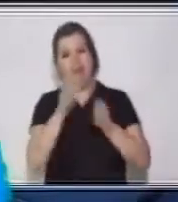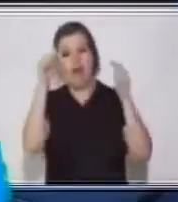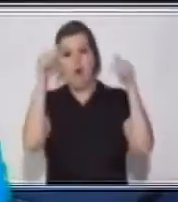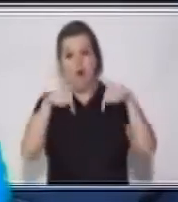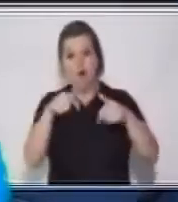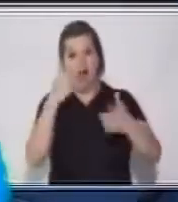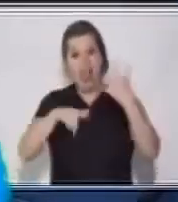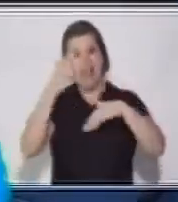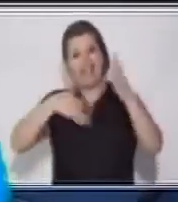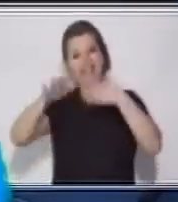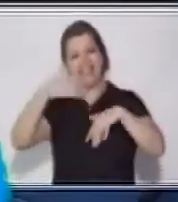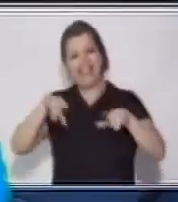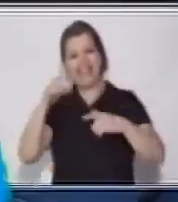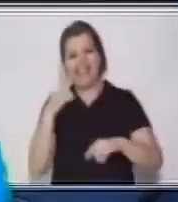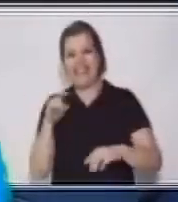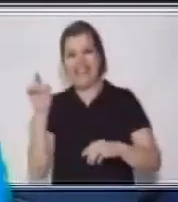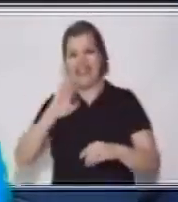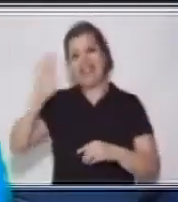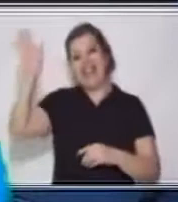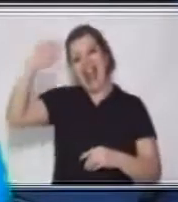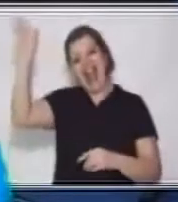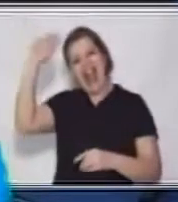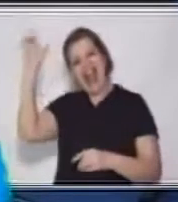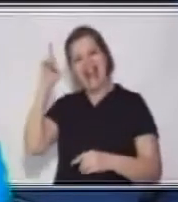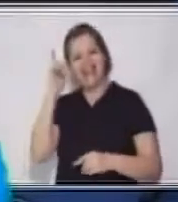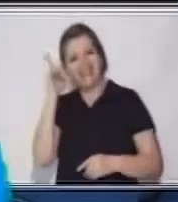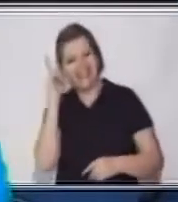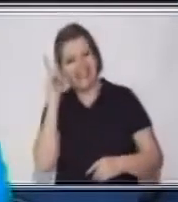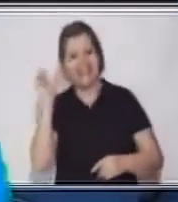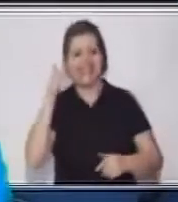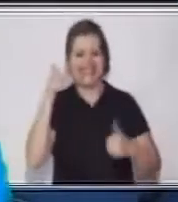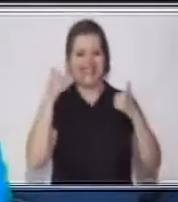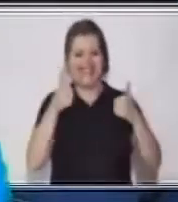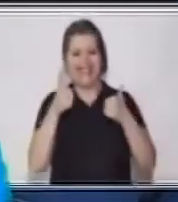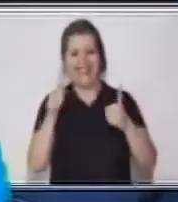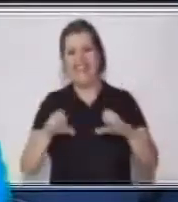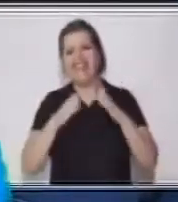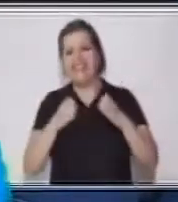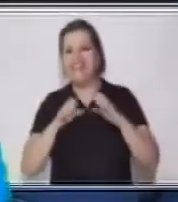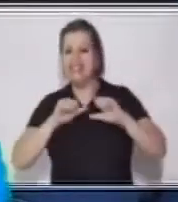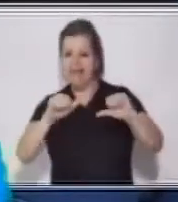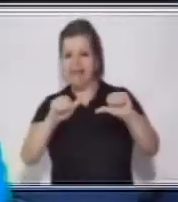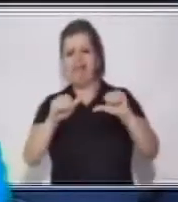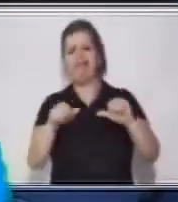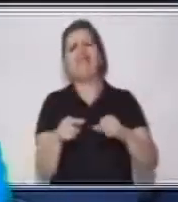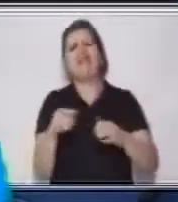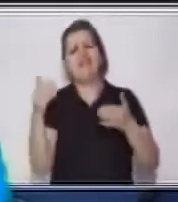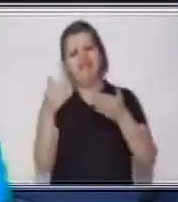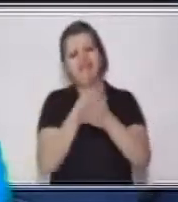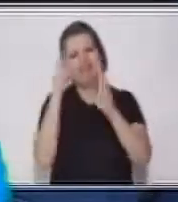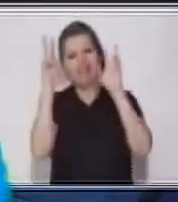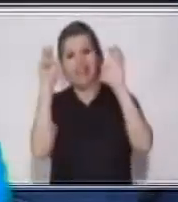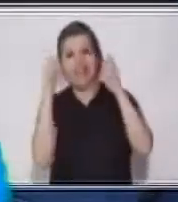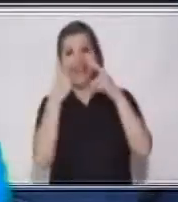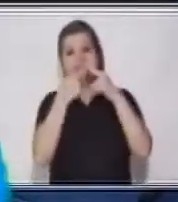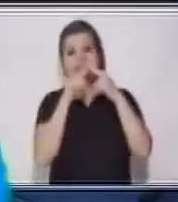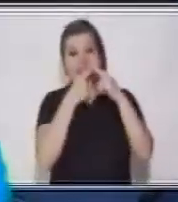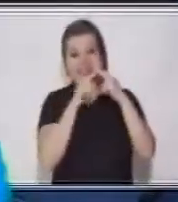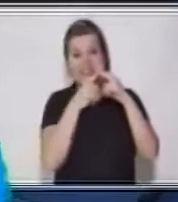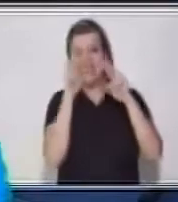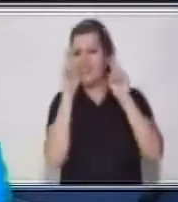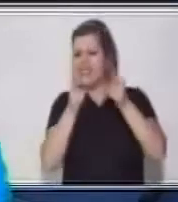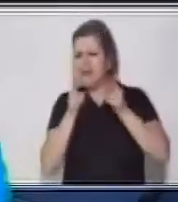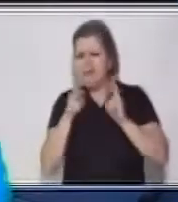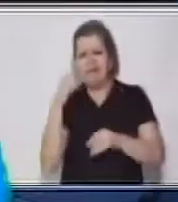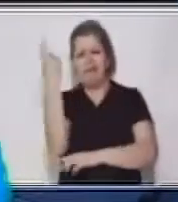en lengua de señas tenemos a Lorraine. Hola Lorraine. Y así es entonces como nosotros vamos a iniciar. Siempre